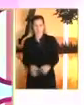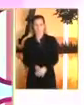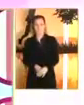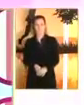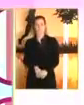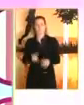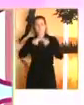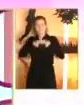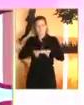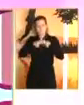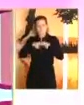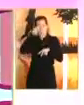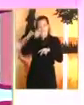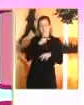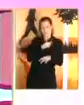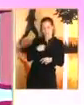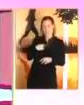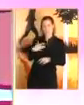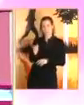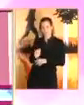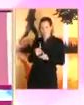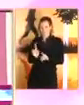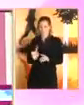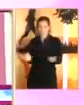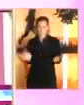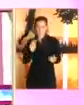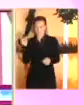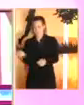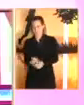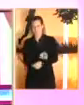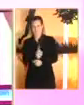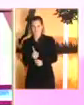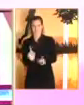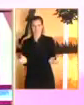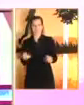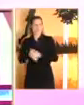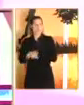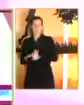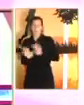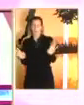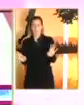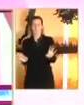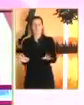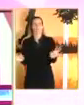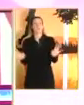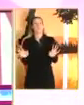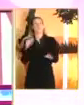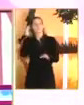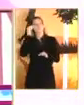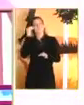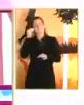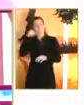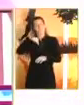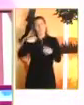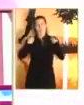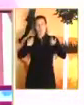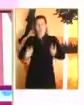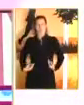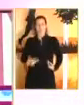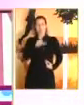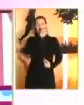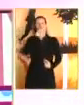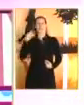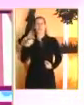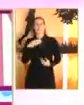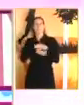cosas. Pero por lo menos algo tan pequeñísimo, porque fíjate, en nuestro cuerpo tenemos del orden del billón de células, 100 billones de células, o